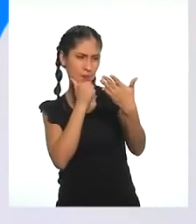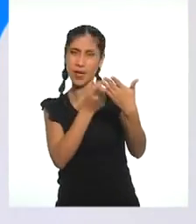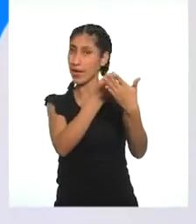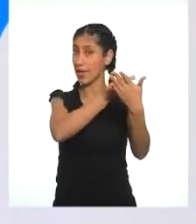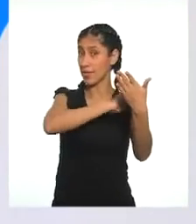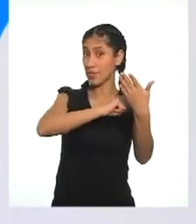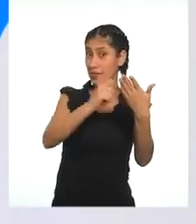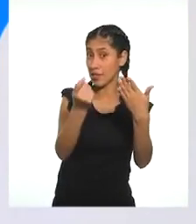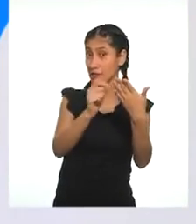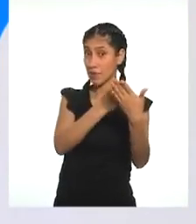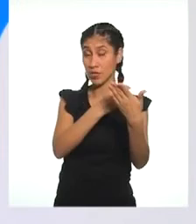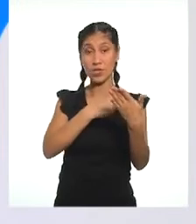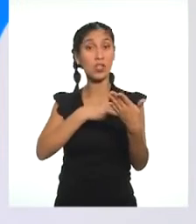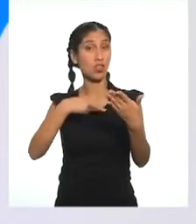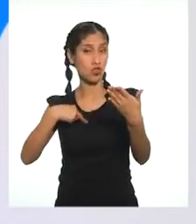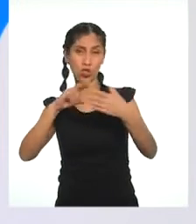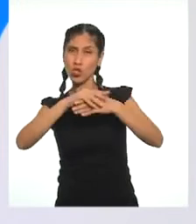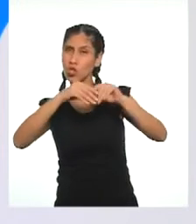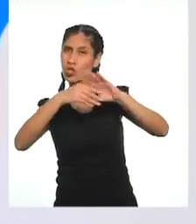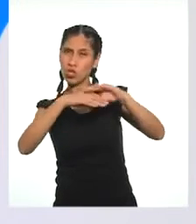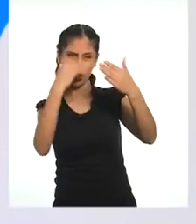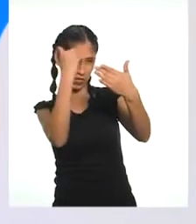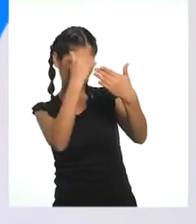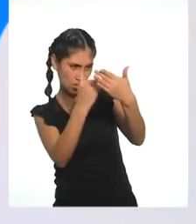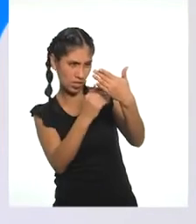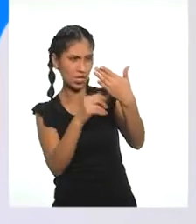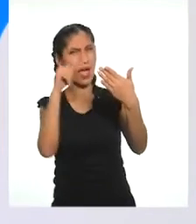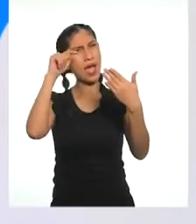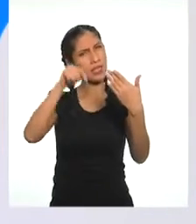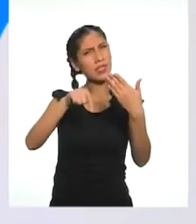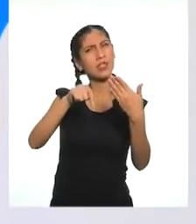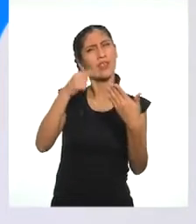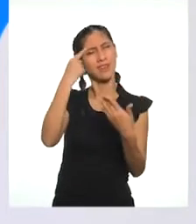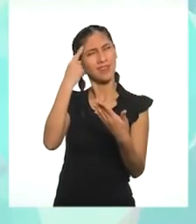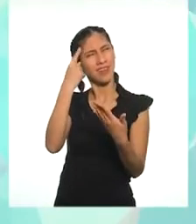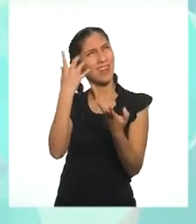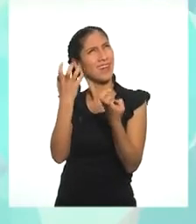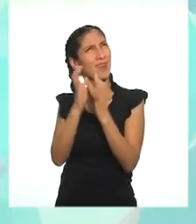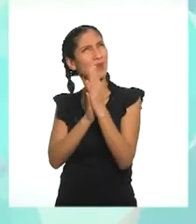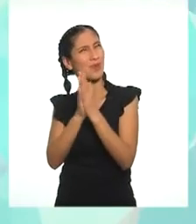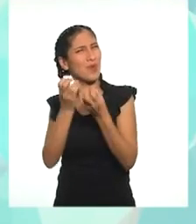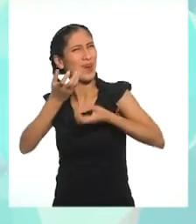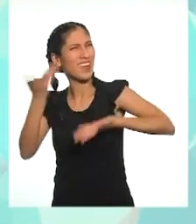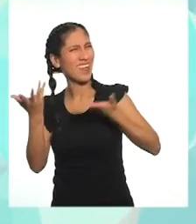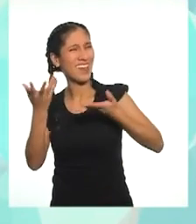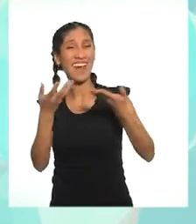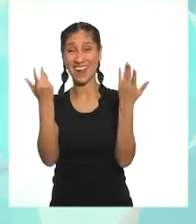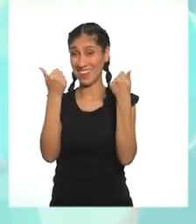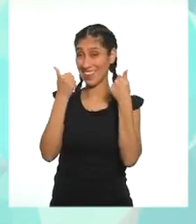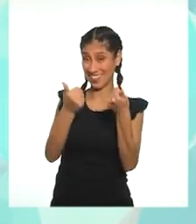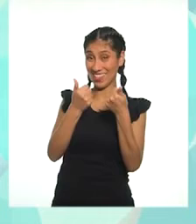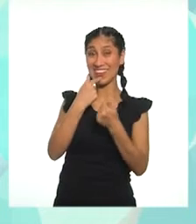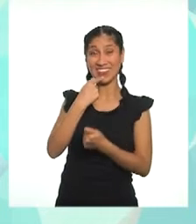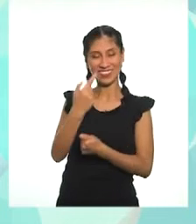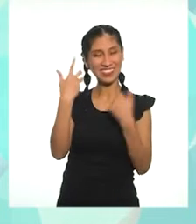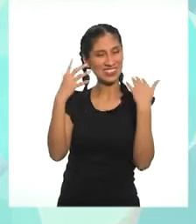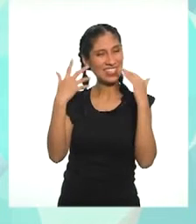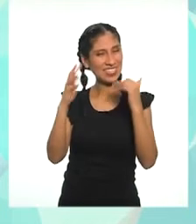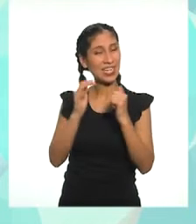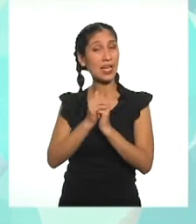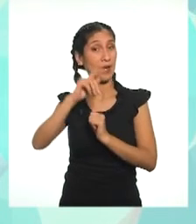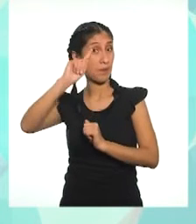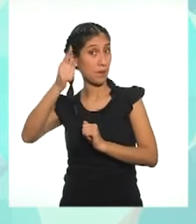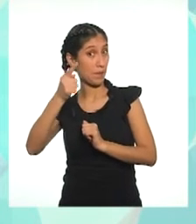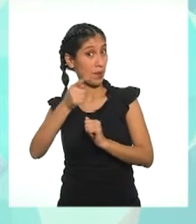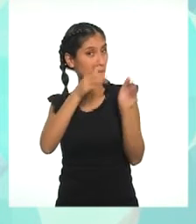escribir nuestros relatos sobre un día cotidiano en el Perú que anhelamos. Bien, como hemos mencionado, el